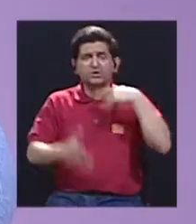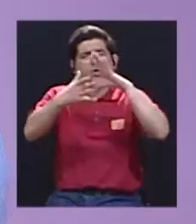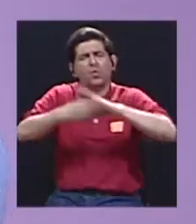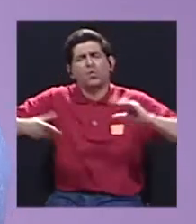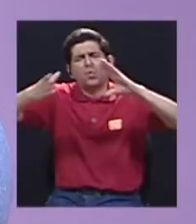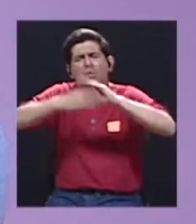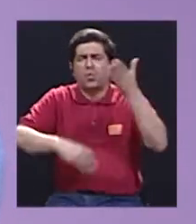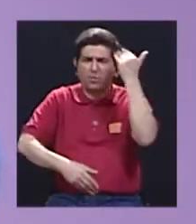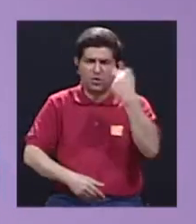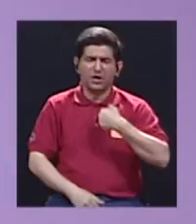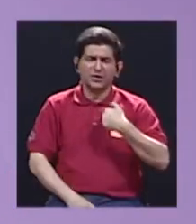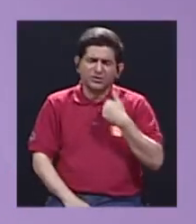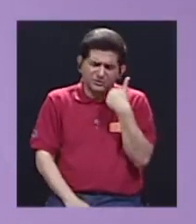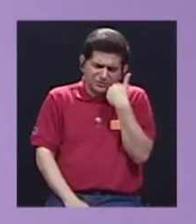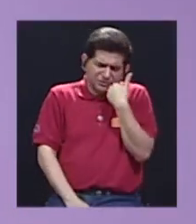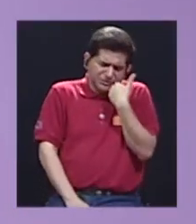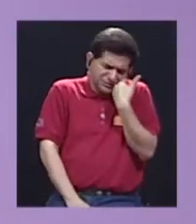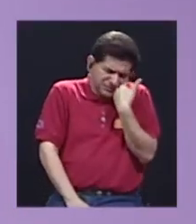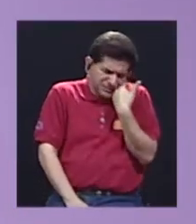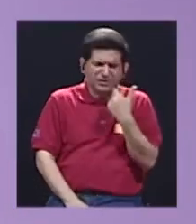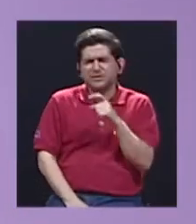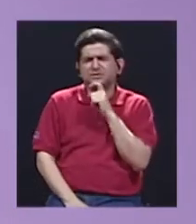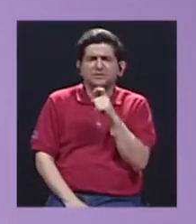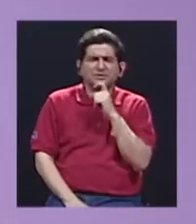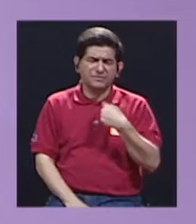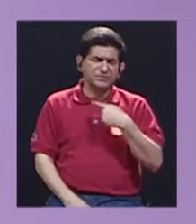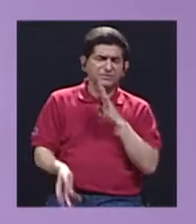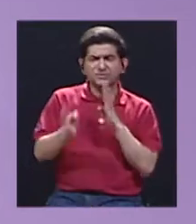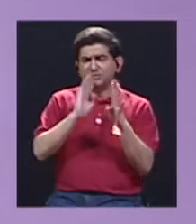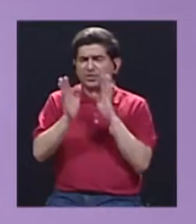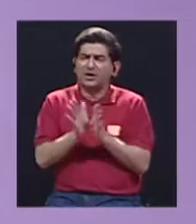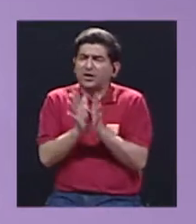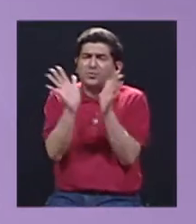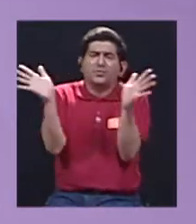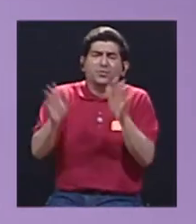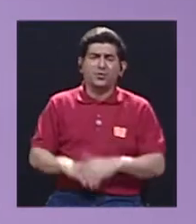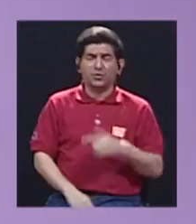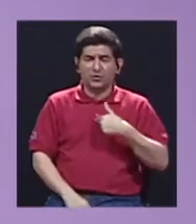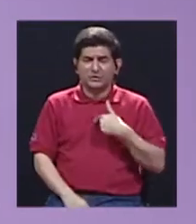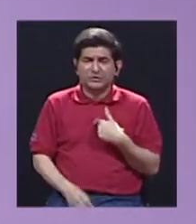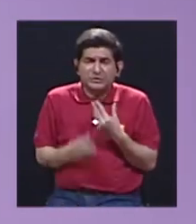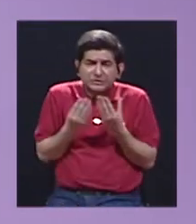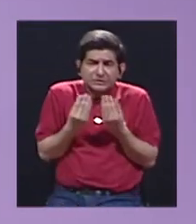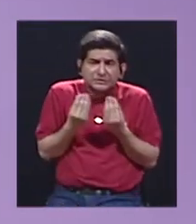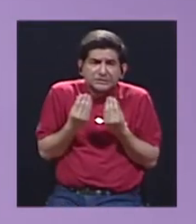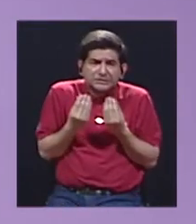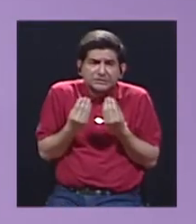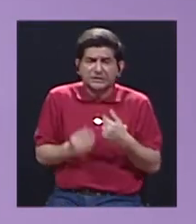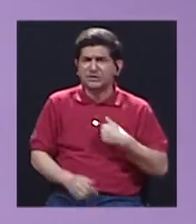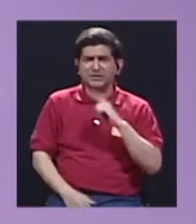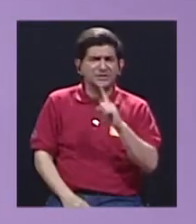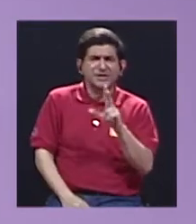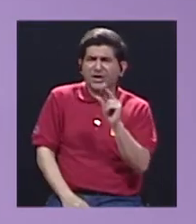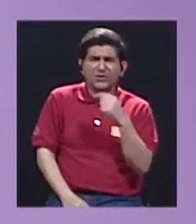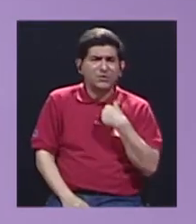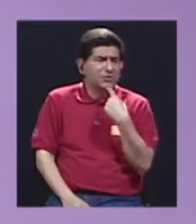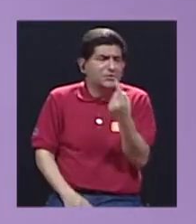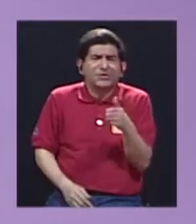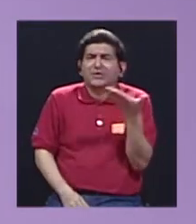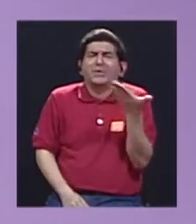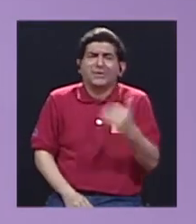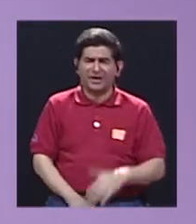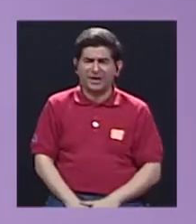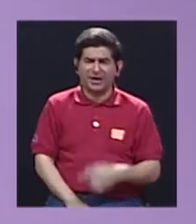cuento será porque yo era muy tímido y me costaba mucho hablar en público o me daba temor entonces yo cuando el cielo pero qué voy a decir